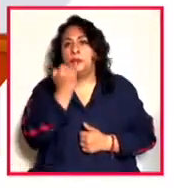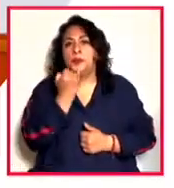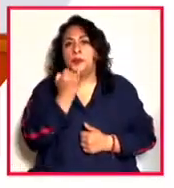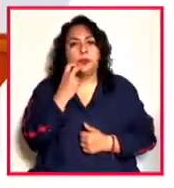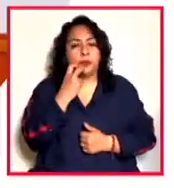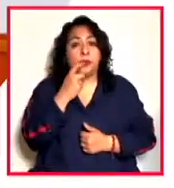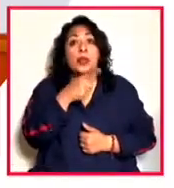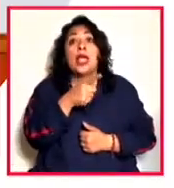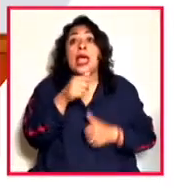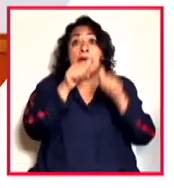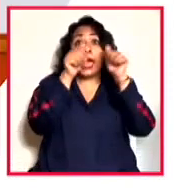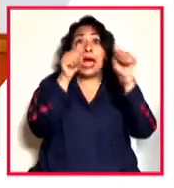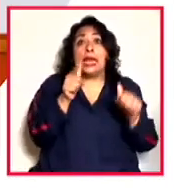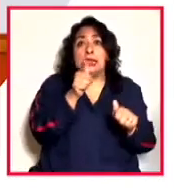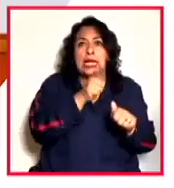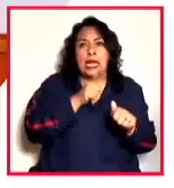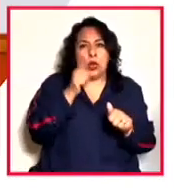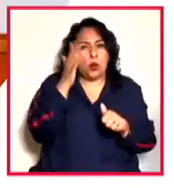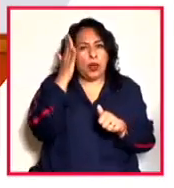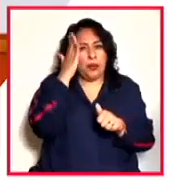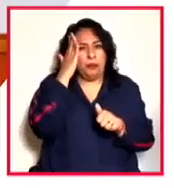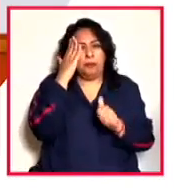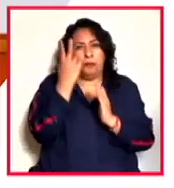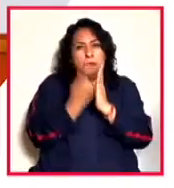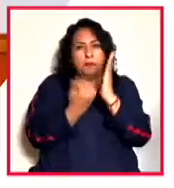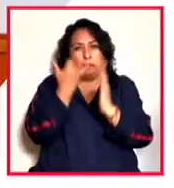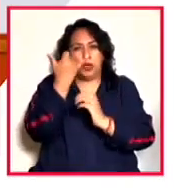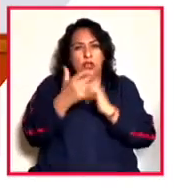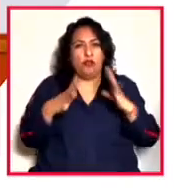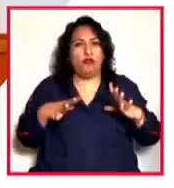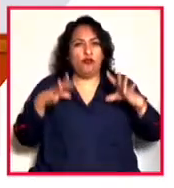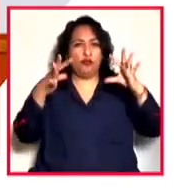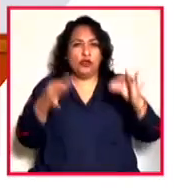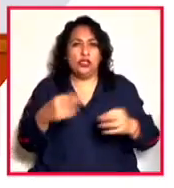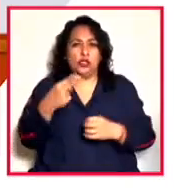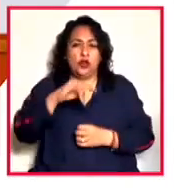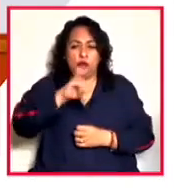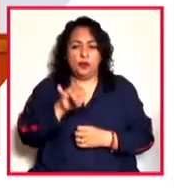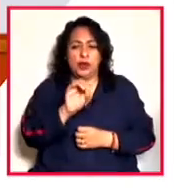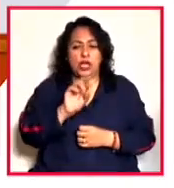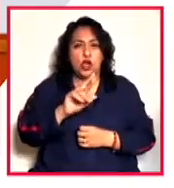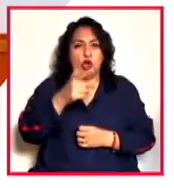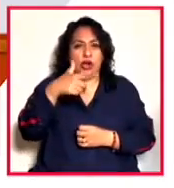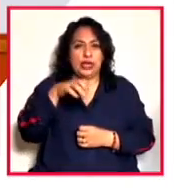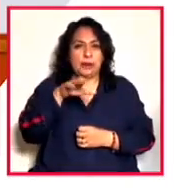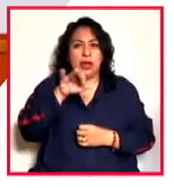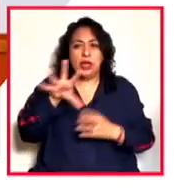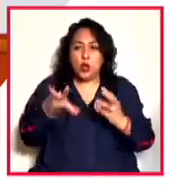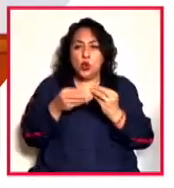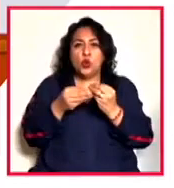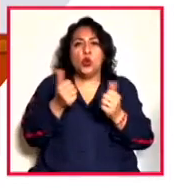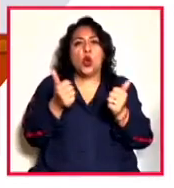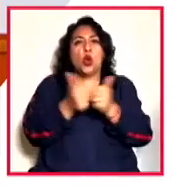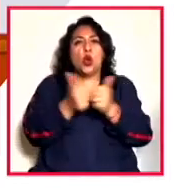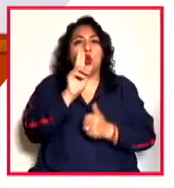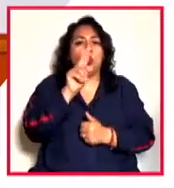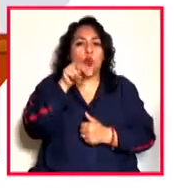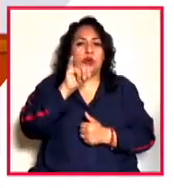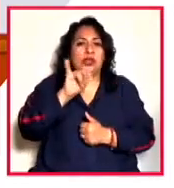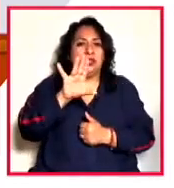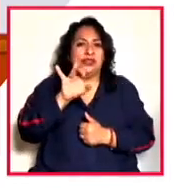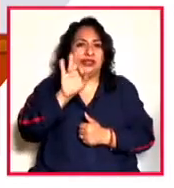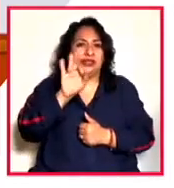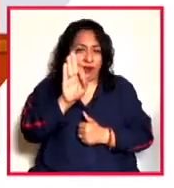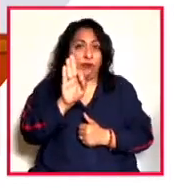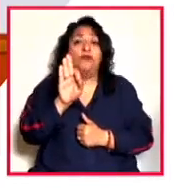Arte y Lengua es uno de los principales proyectos de la Fundación Jorge Marín y lo realiza de la mano de UNICEF. Y le damos voz